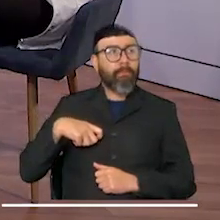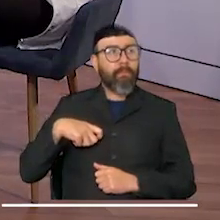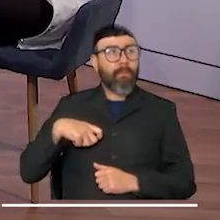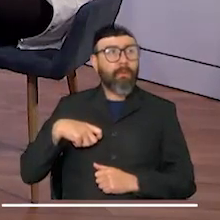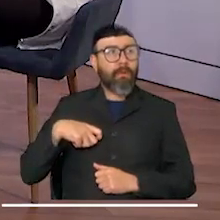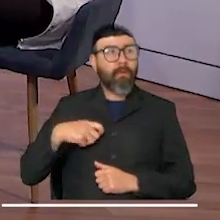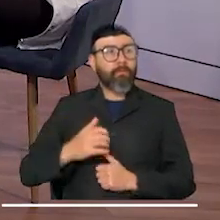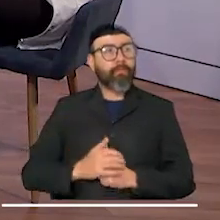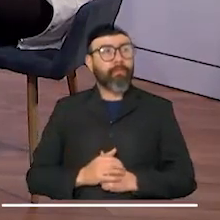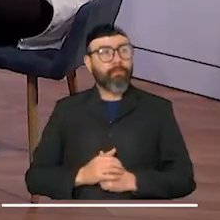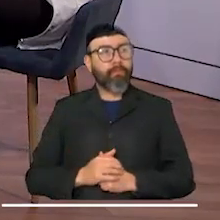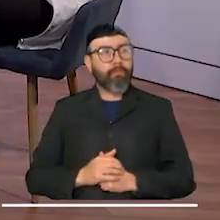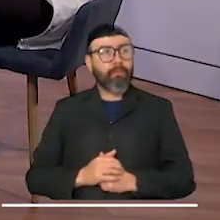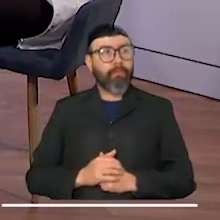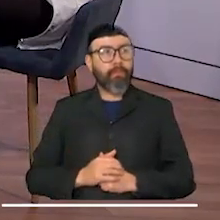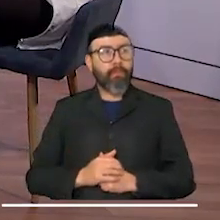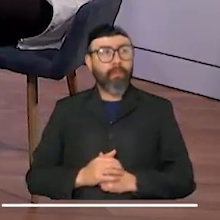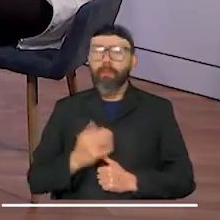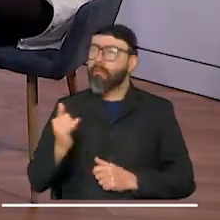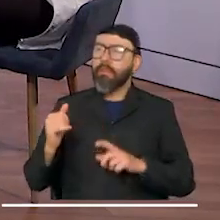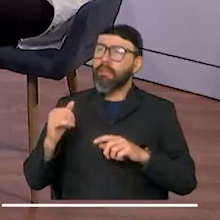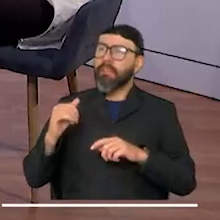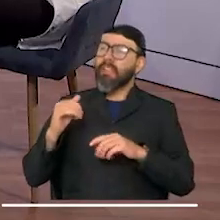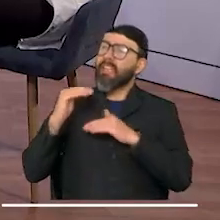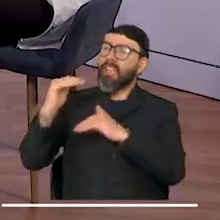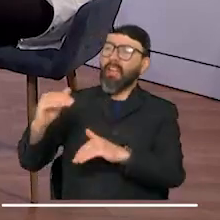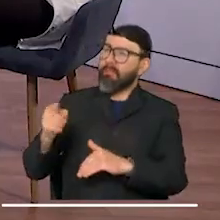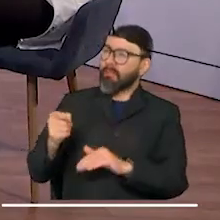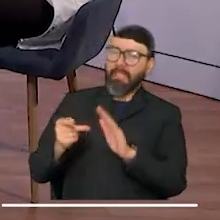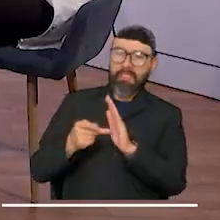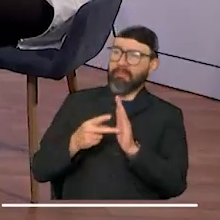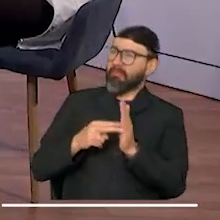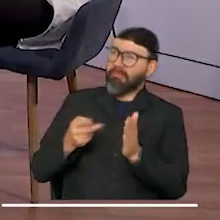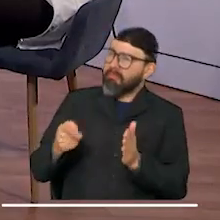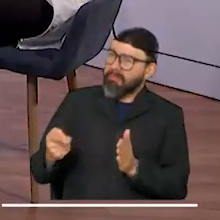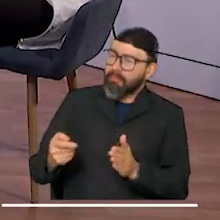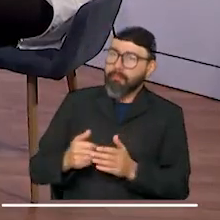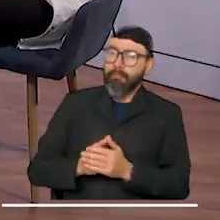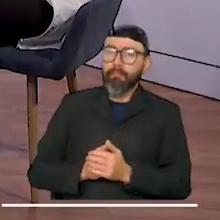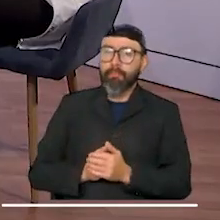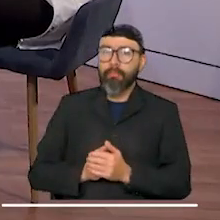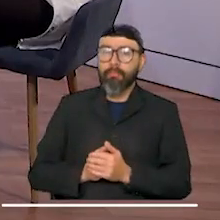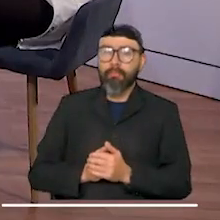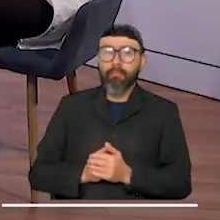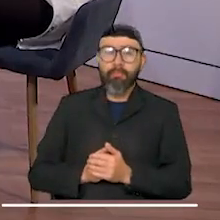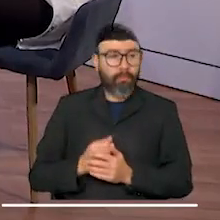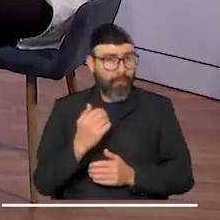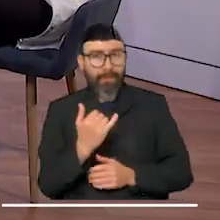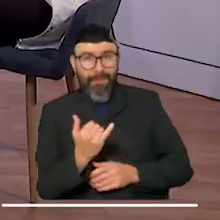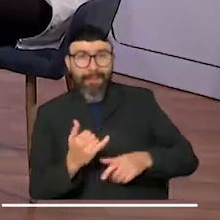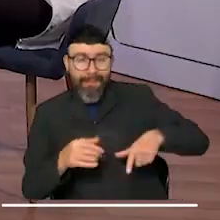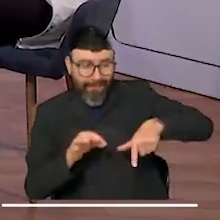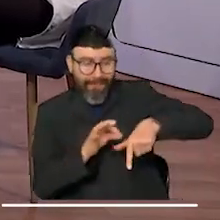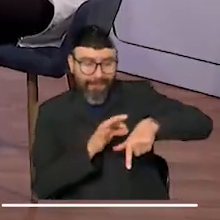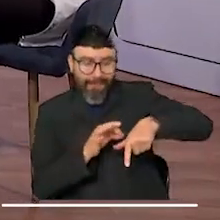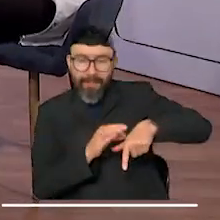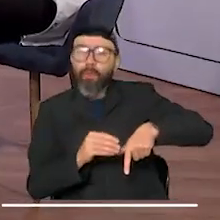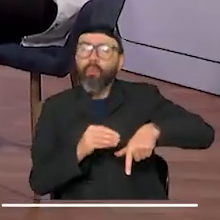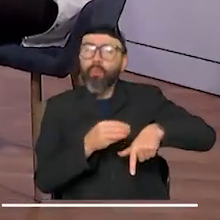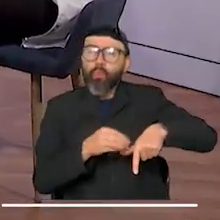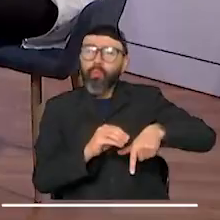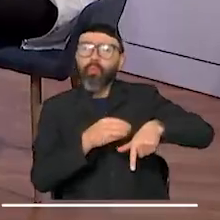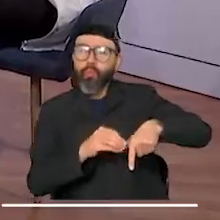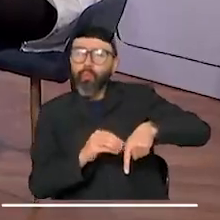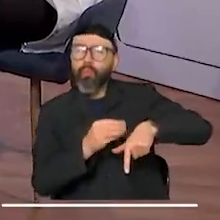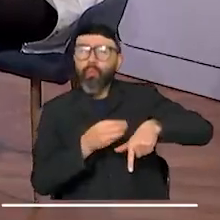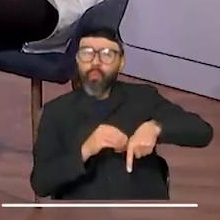Bueno le regalo eso y nos Explica qué es bueno esto es un clítoris sí es un juguetito